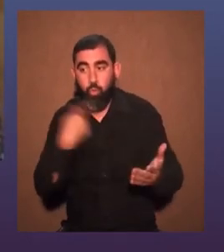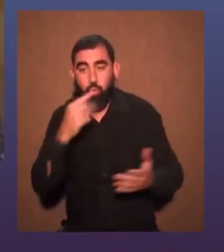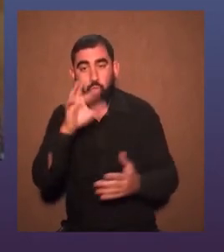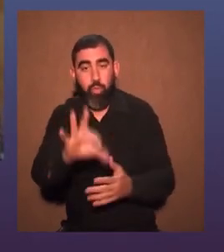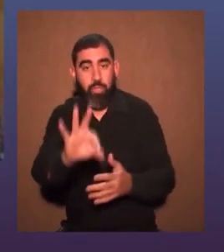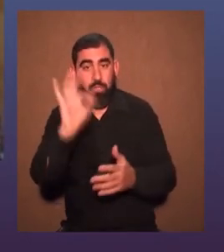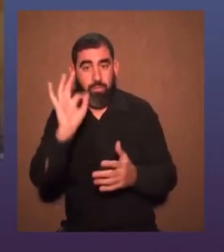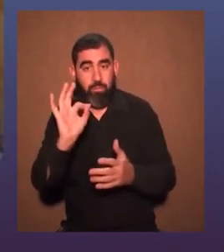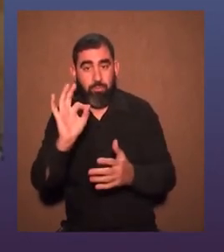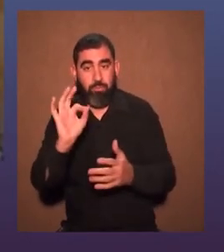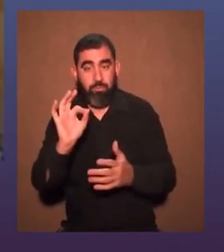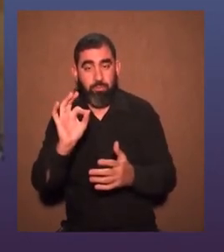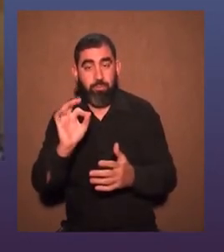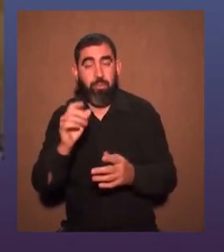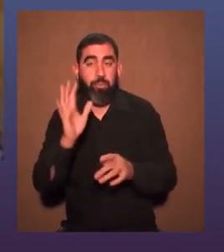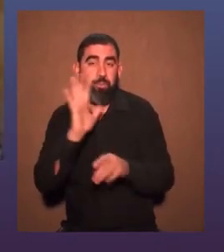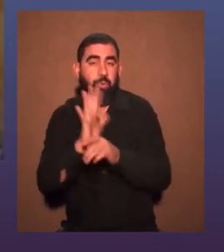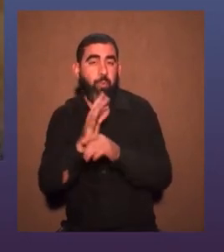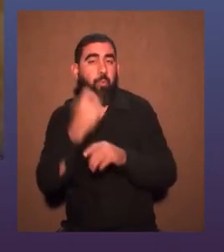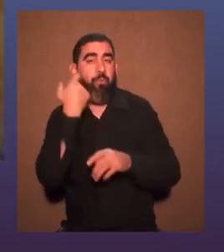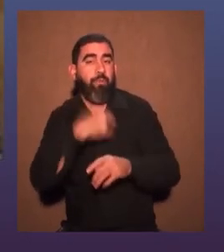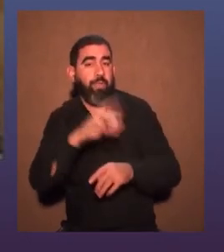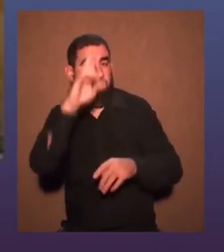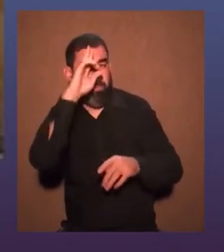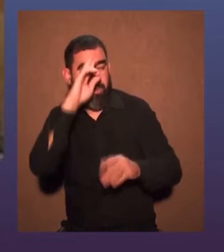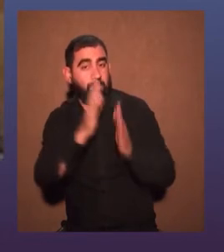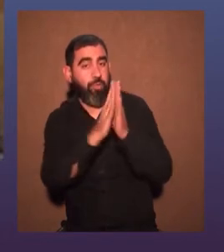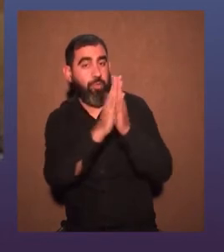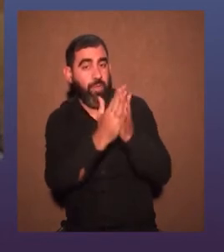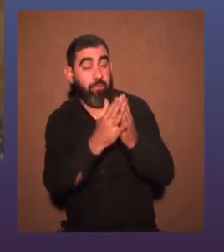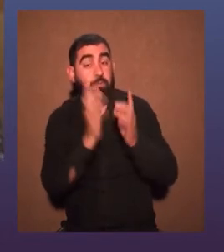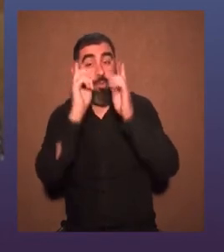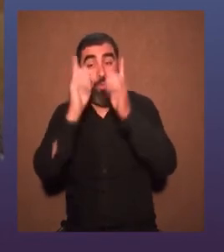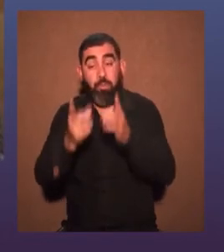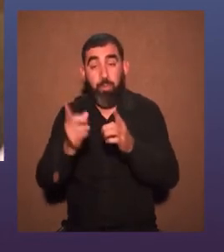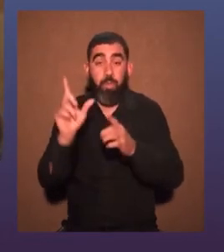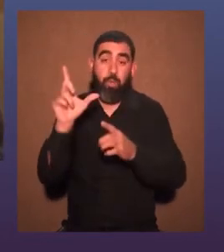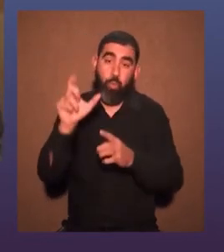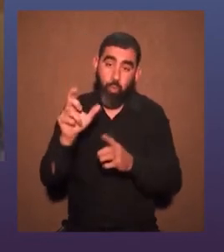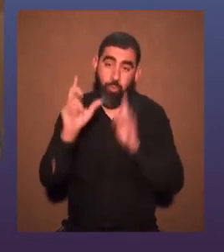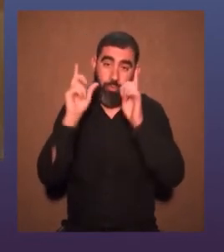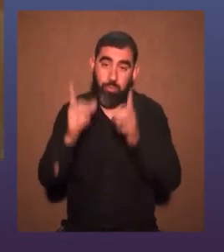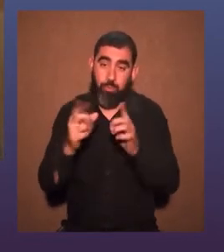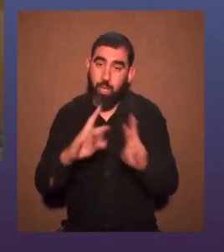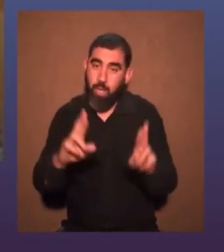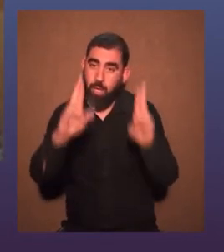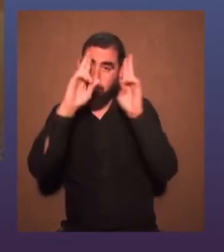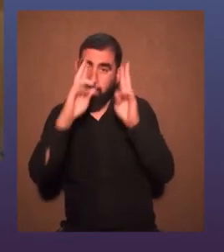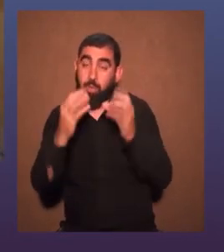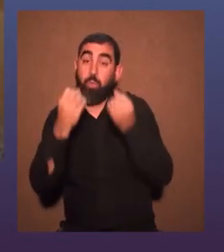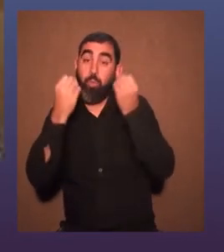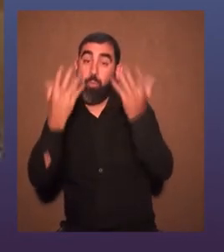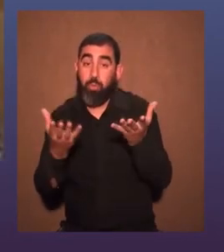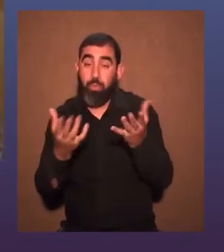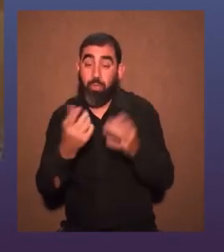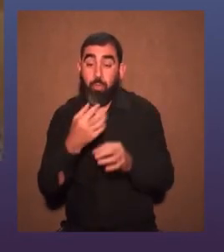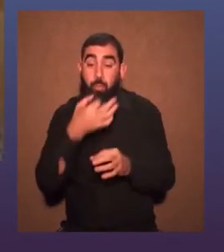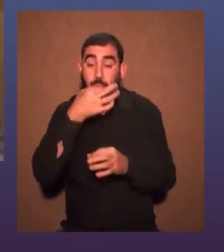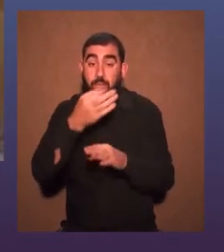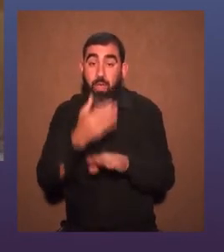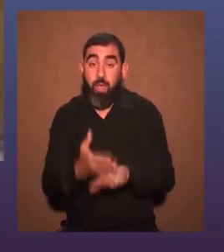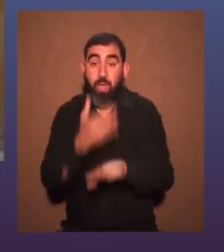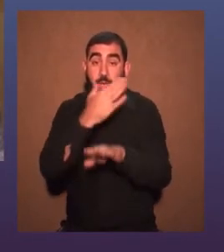Entonces está esa cuota como de faltarle respeto a la Tregua y al mismo tiempo de muchísimo respeto, ¿no? Porque como te decía al